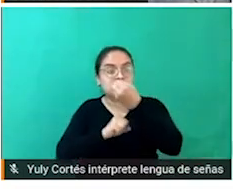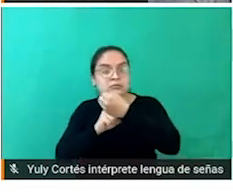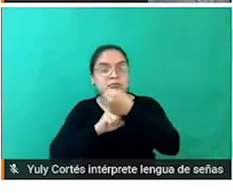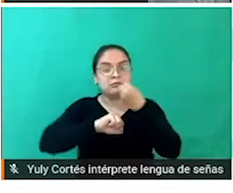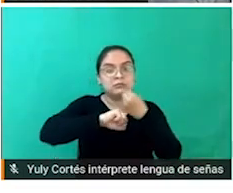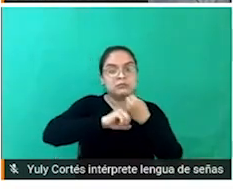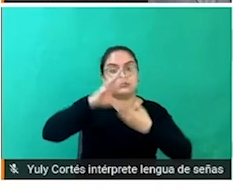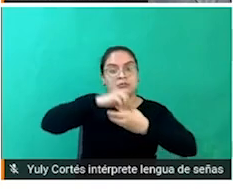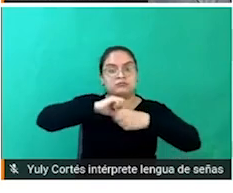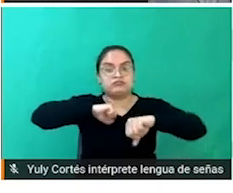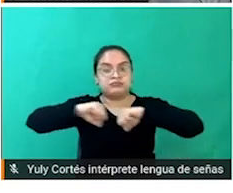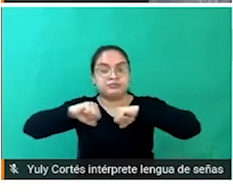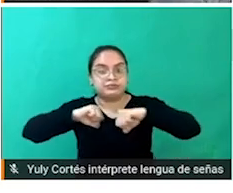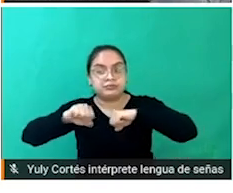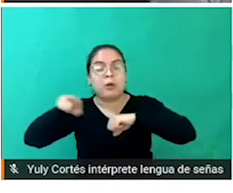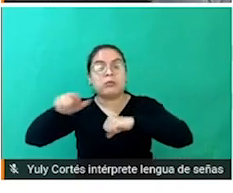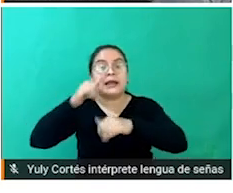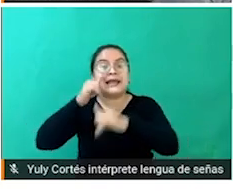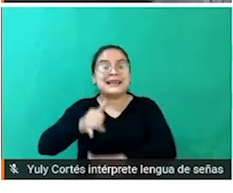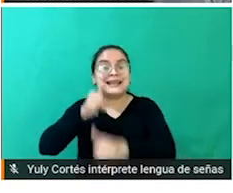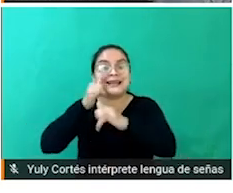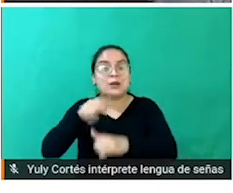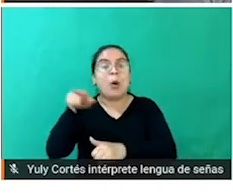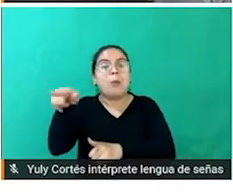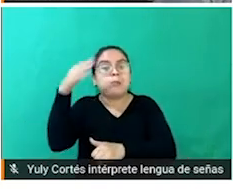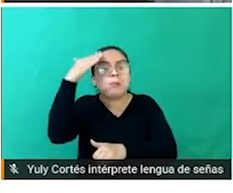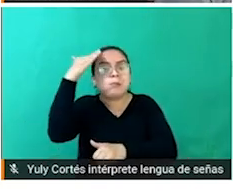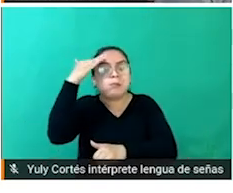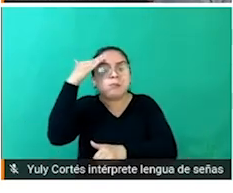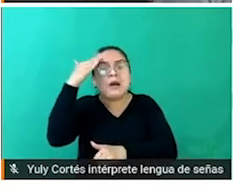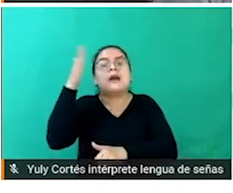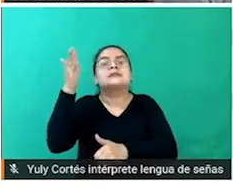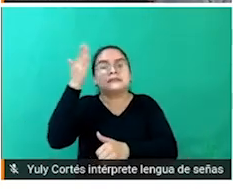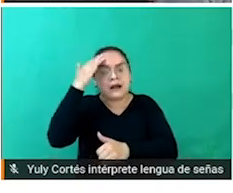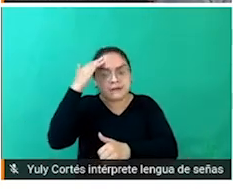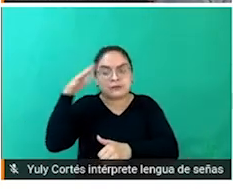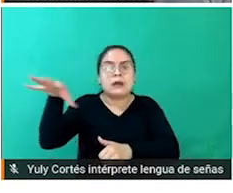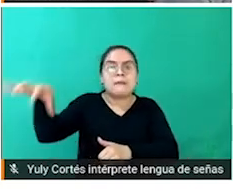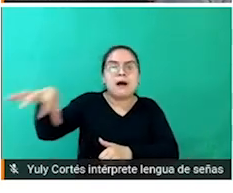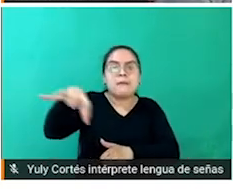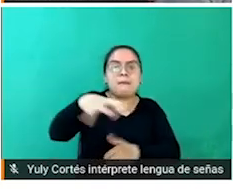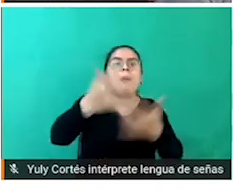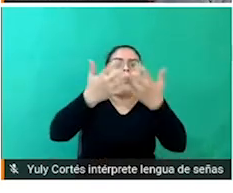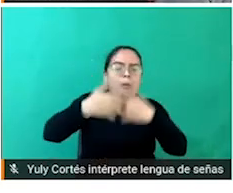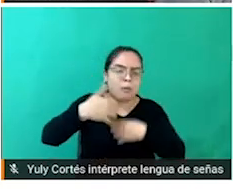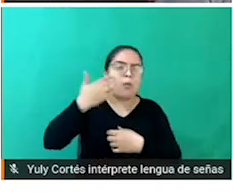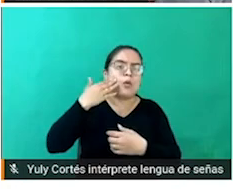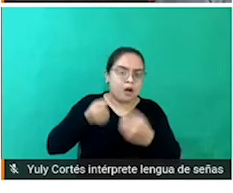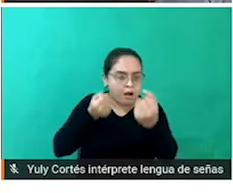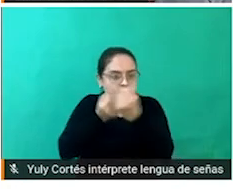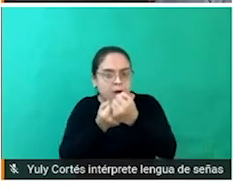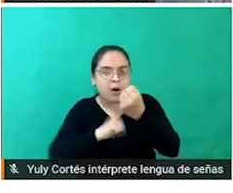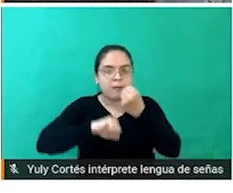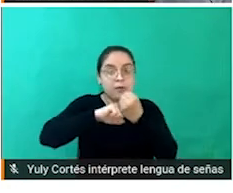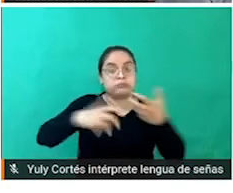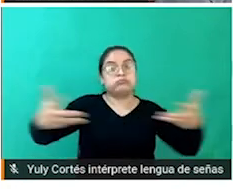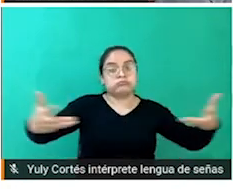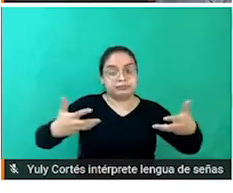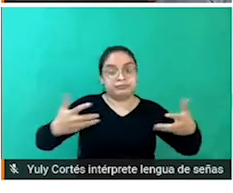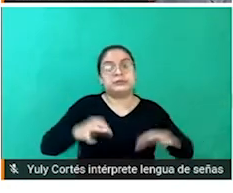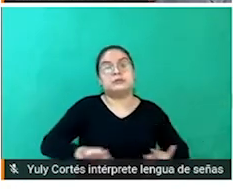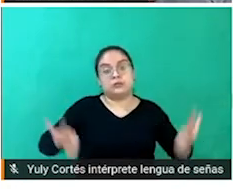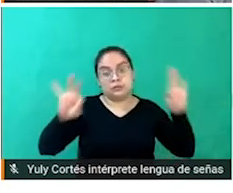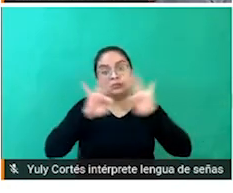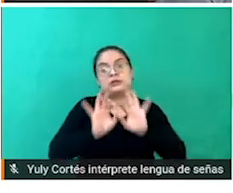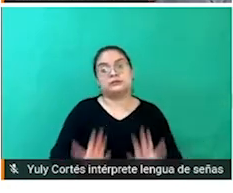operadores, perdón, con los ingenieros, con aquellas personas en planta que conocen el proceso. Muy importante este tema. Así